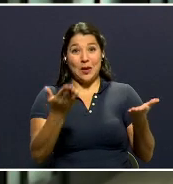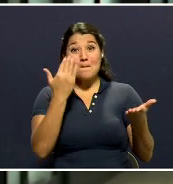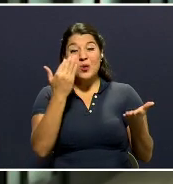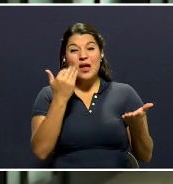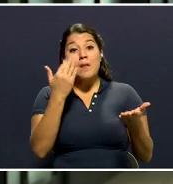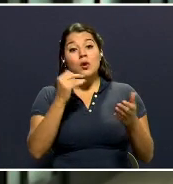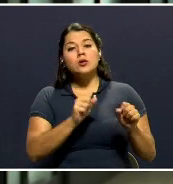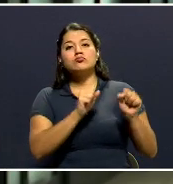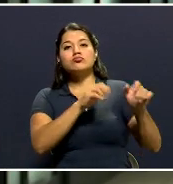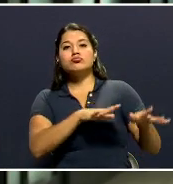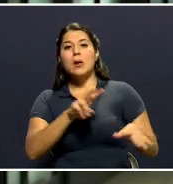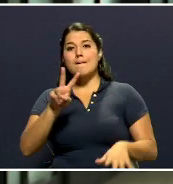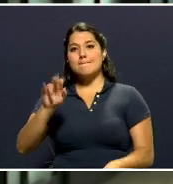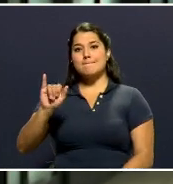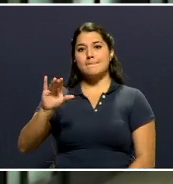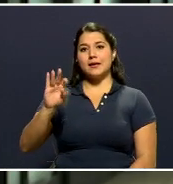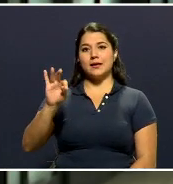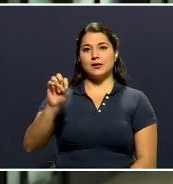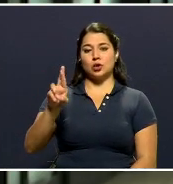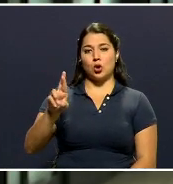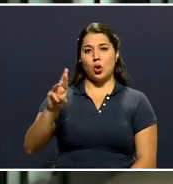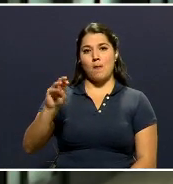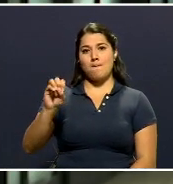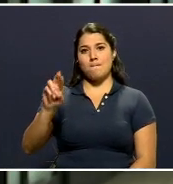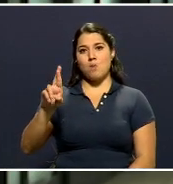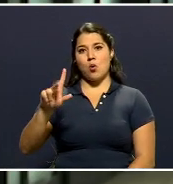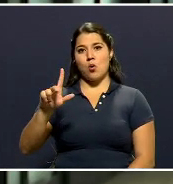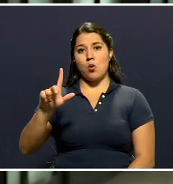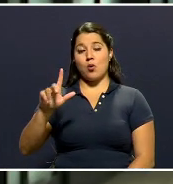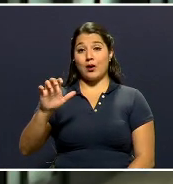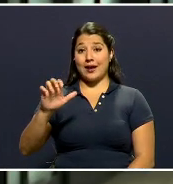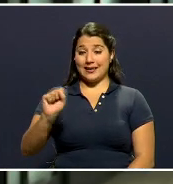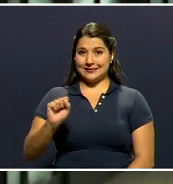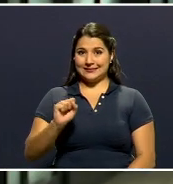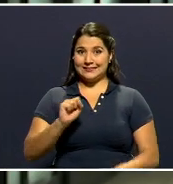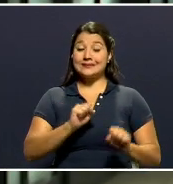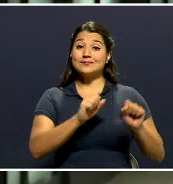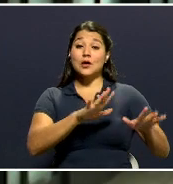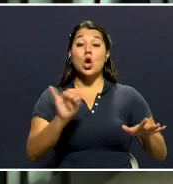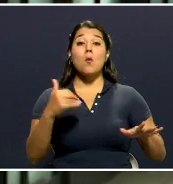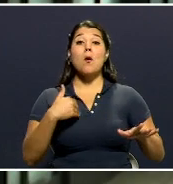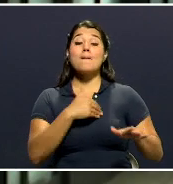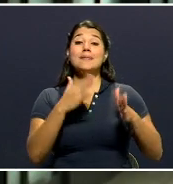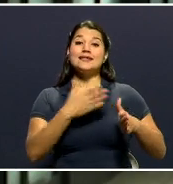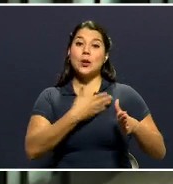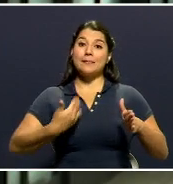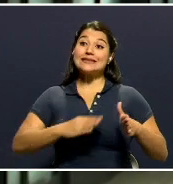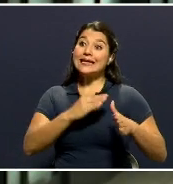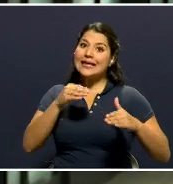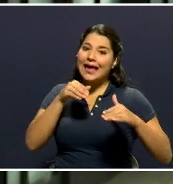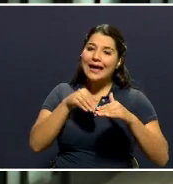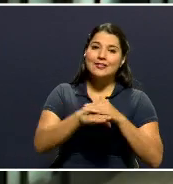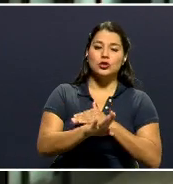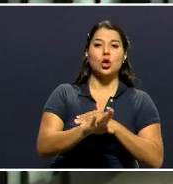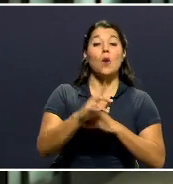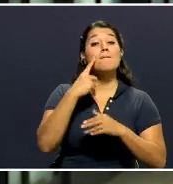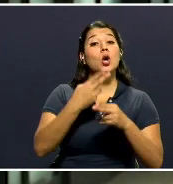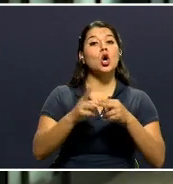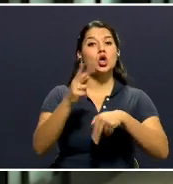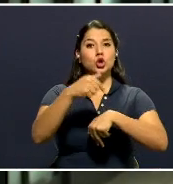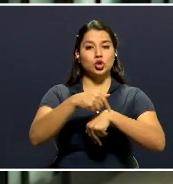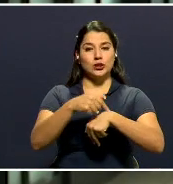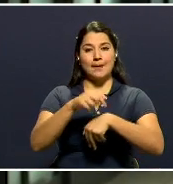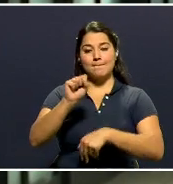Víctor Morales Mora como ministro de la Presidencia, de la incorporación de Silvia Lara como ministra de la Presidencia interina por lo